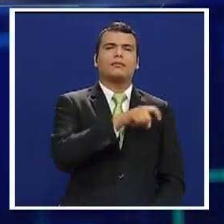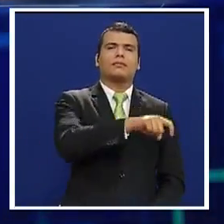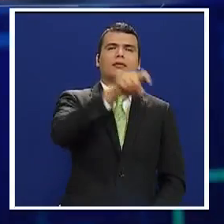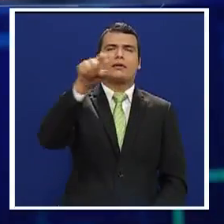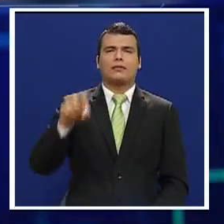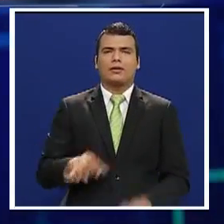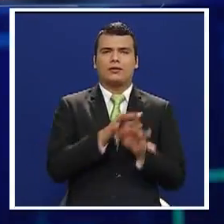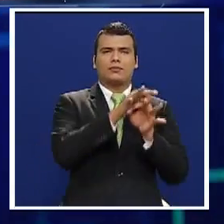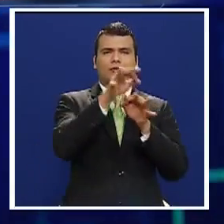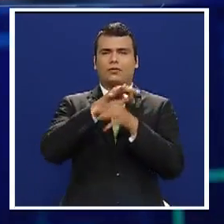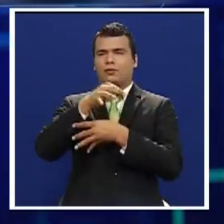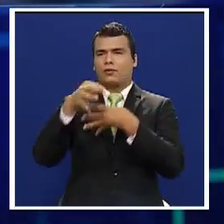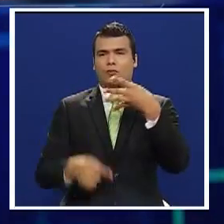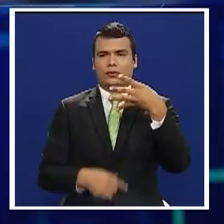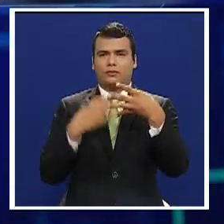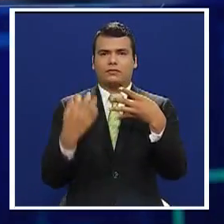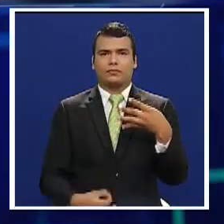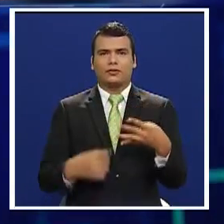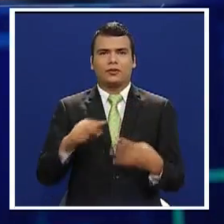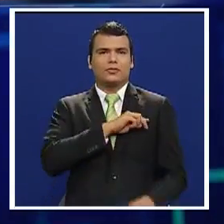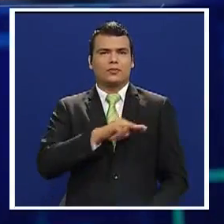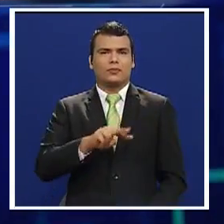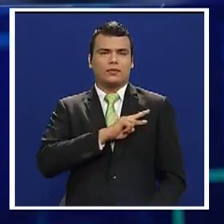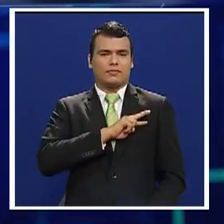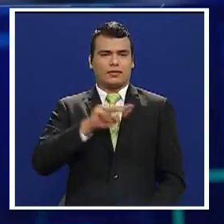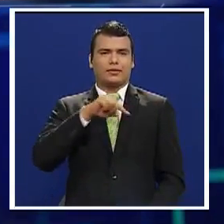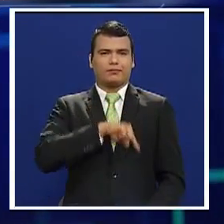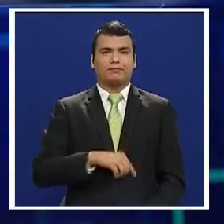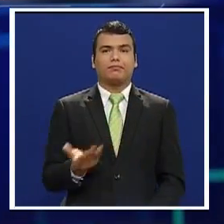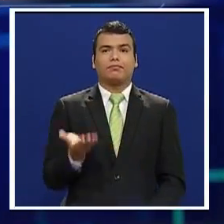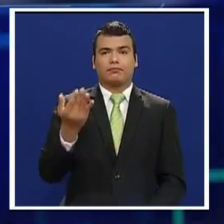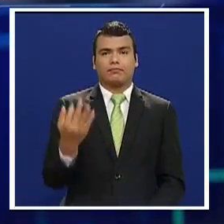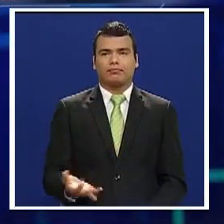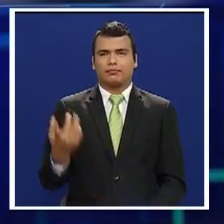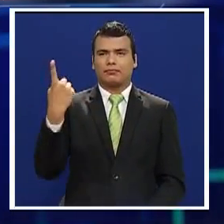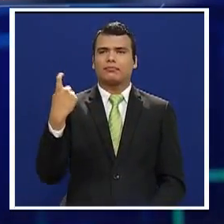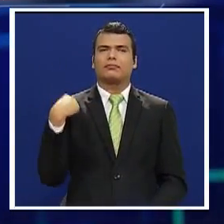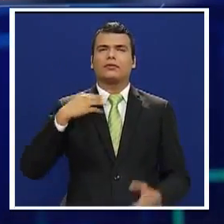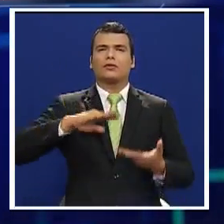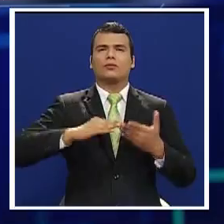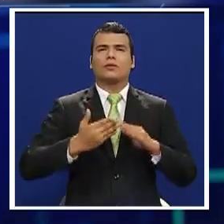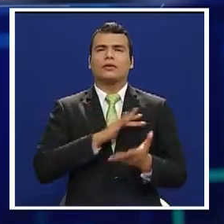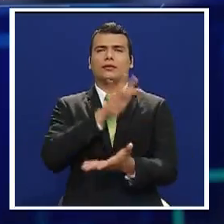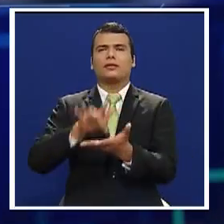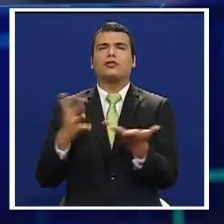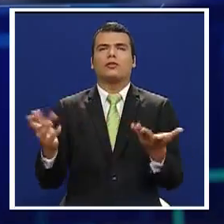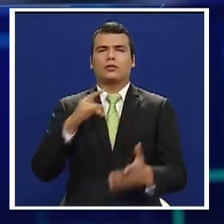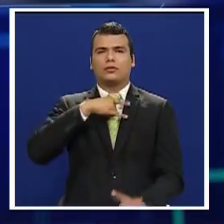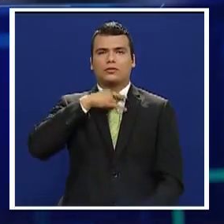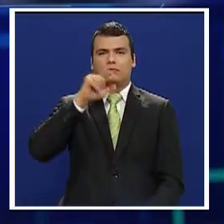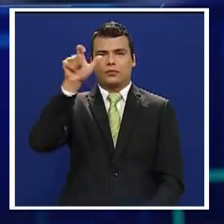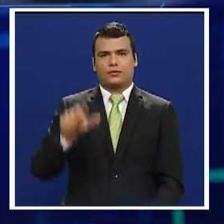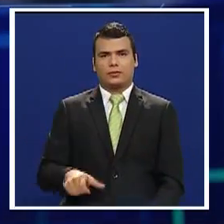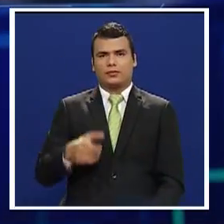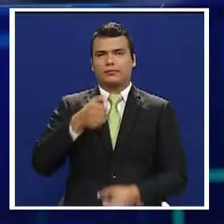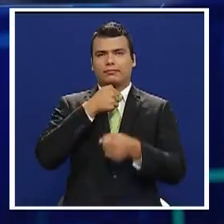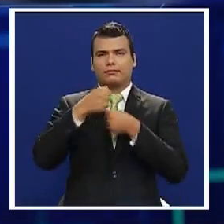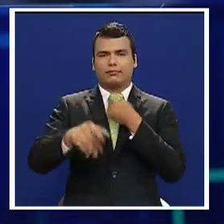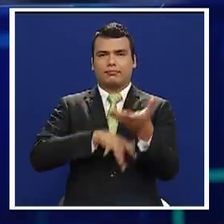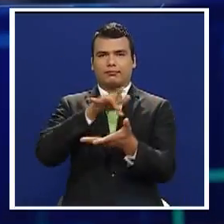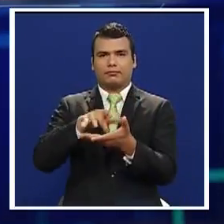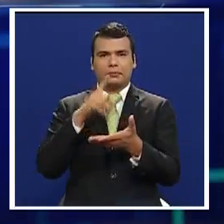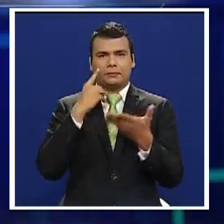que van a generar conflicto y que van a generar violencia. En las comisarías de familia y en todas las entidades de la ruta, el violentómetro está sirviendo de guía para